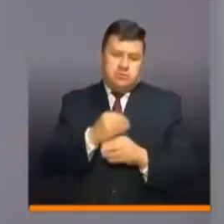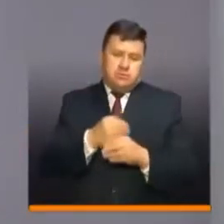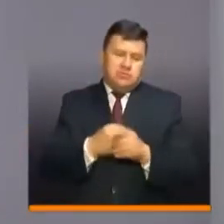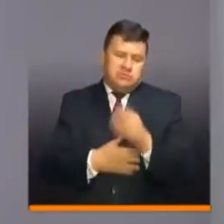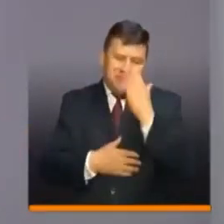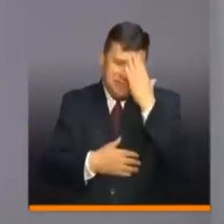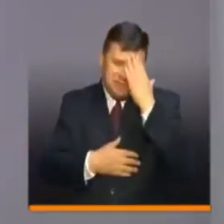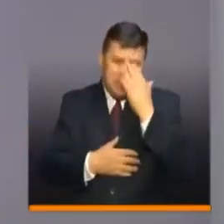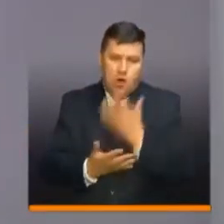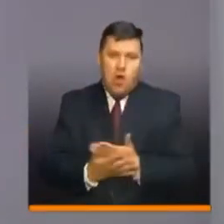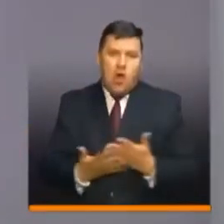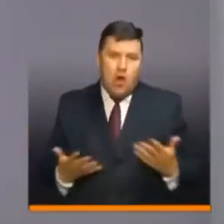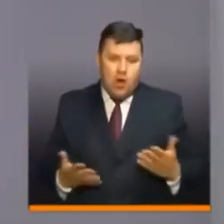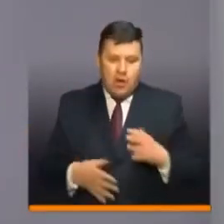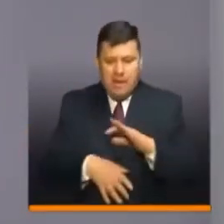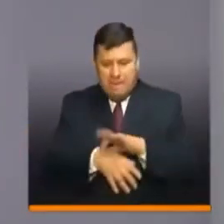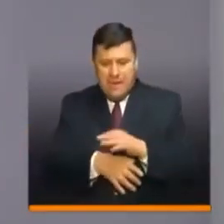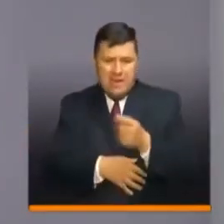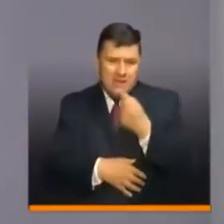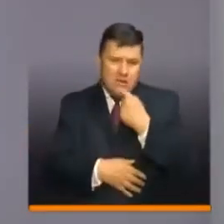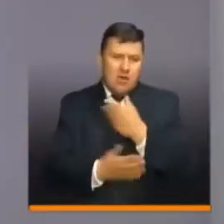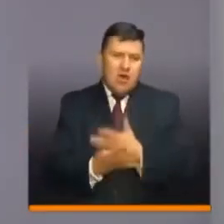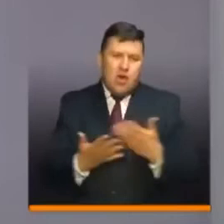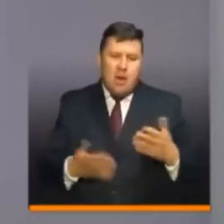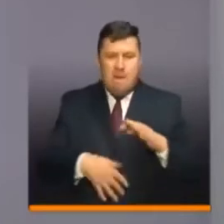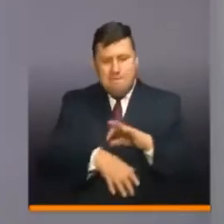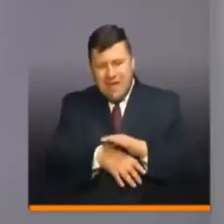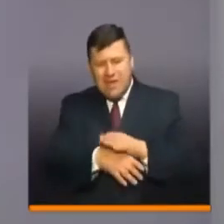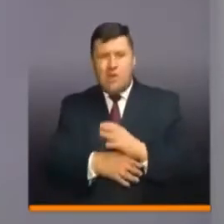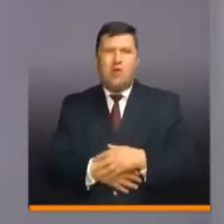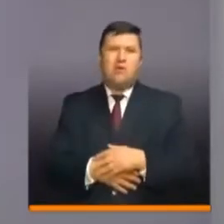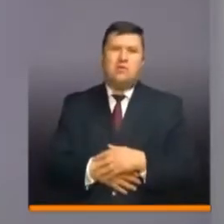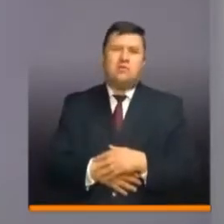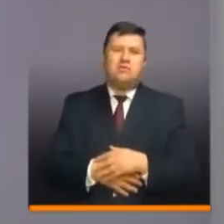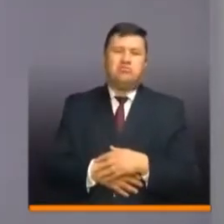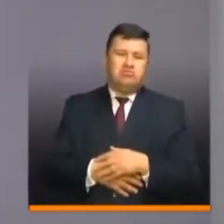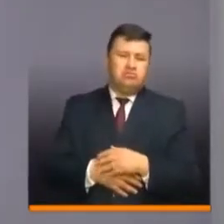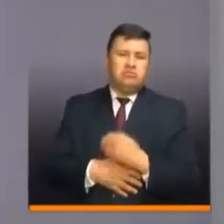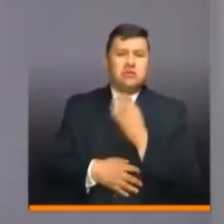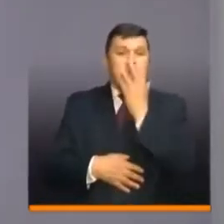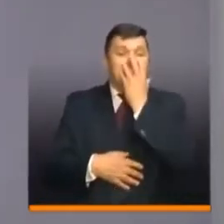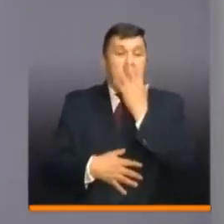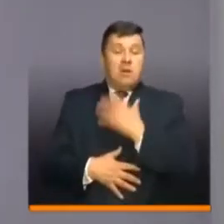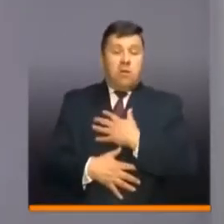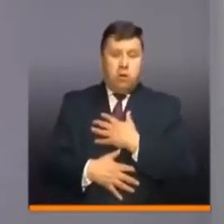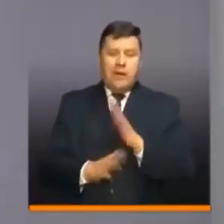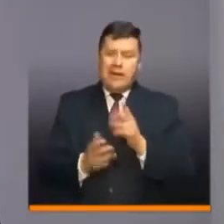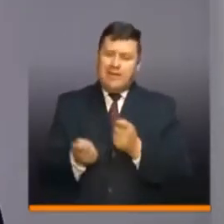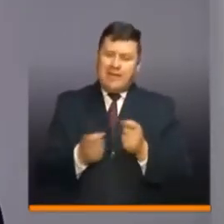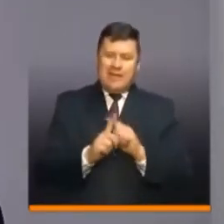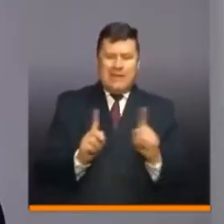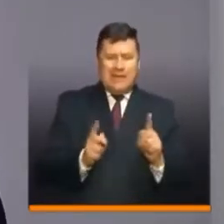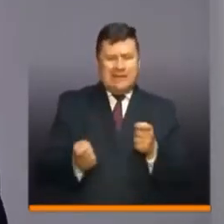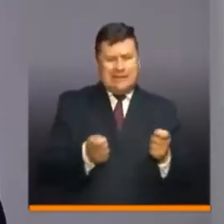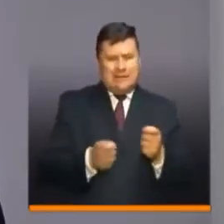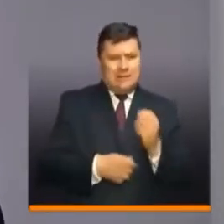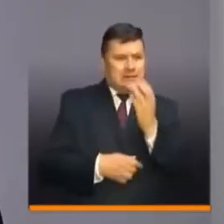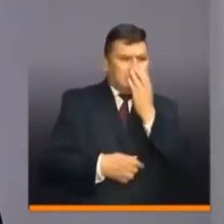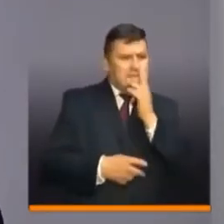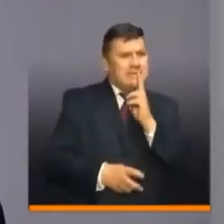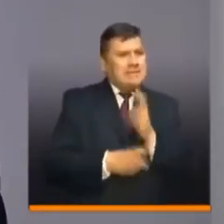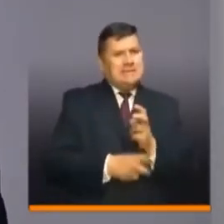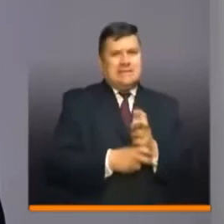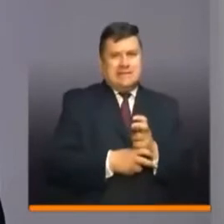pues material medicamentos material médico y respiradores estamos manejando lo distintos porque son material muy muy